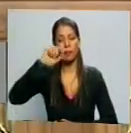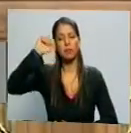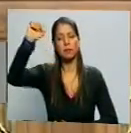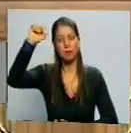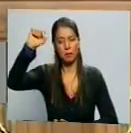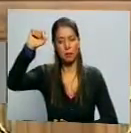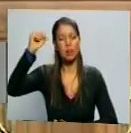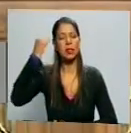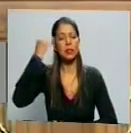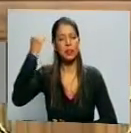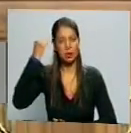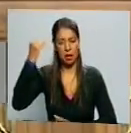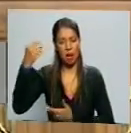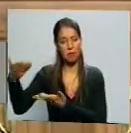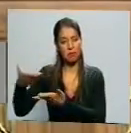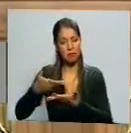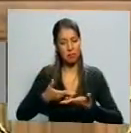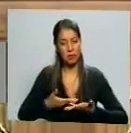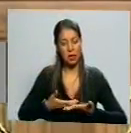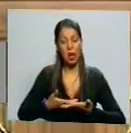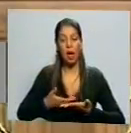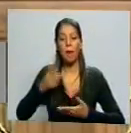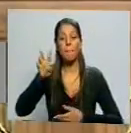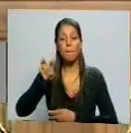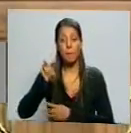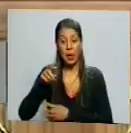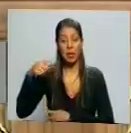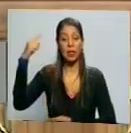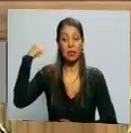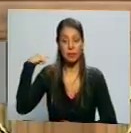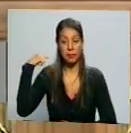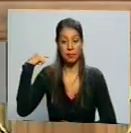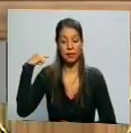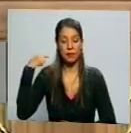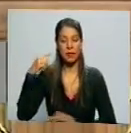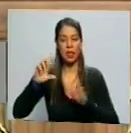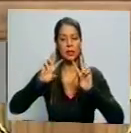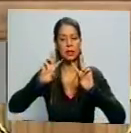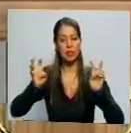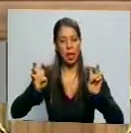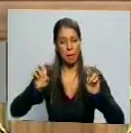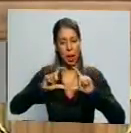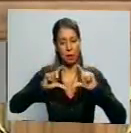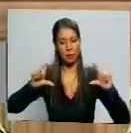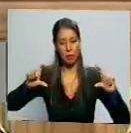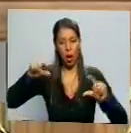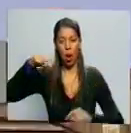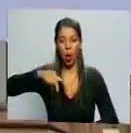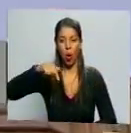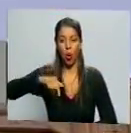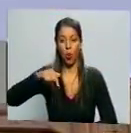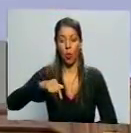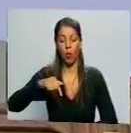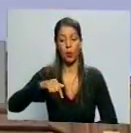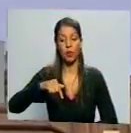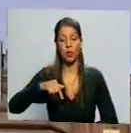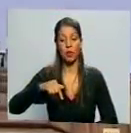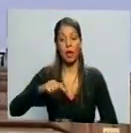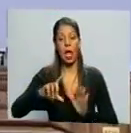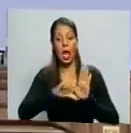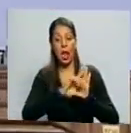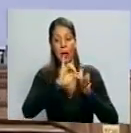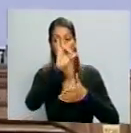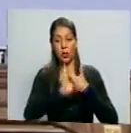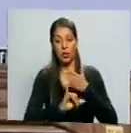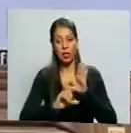acá a la Asamblea el viernes pasado. El tema que compete esta ley, este